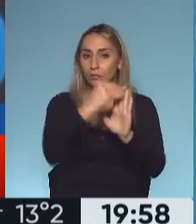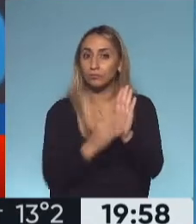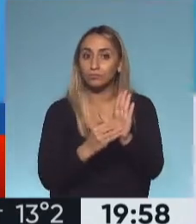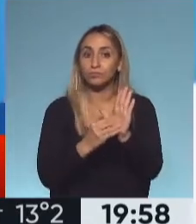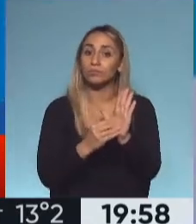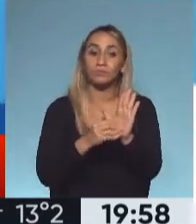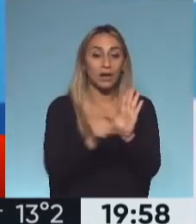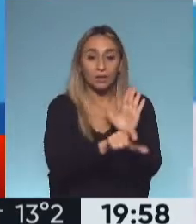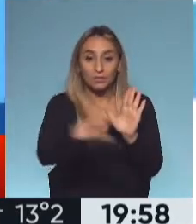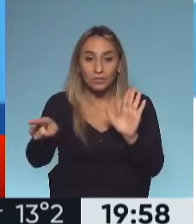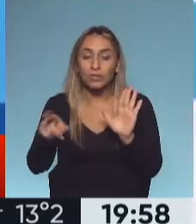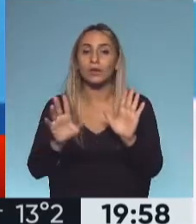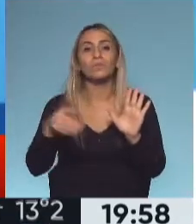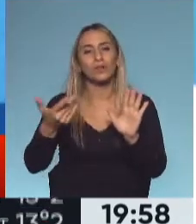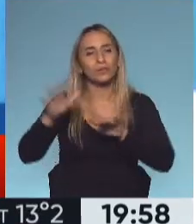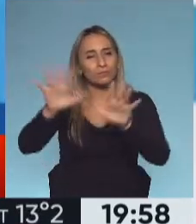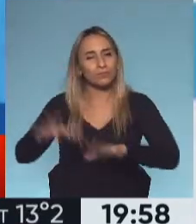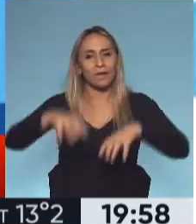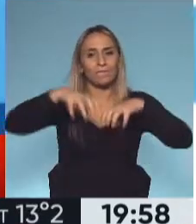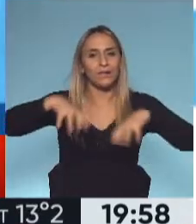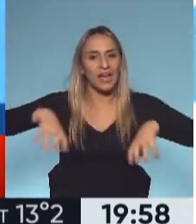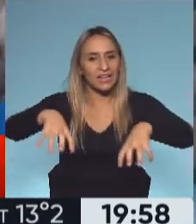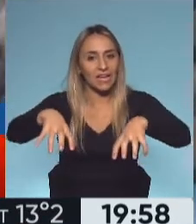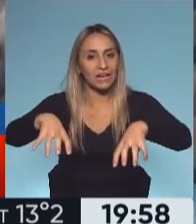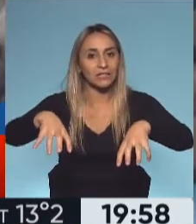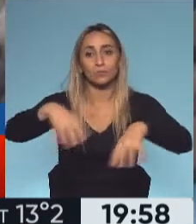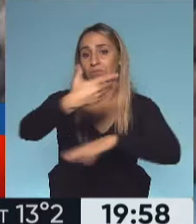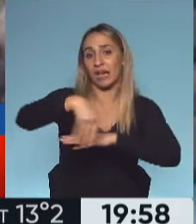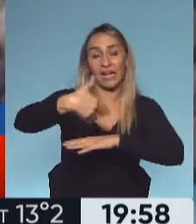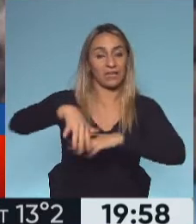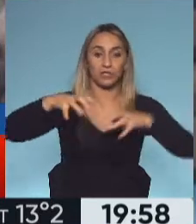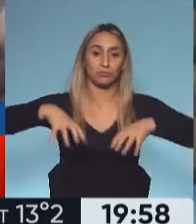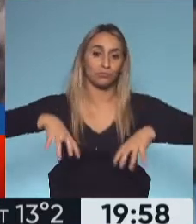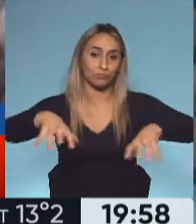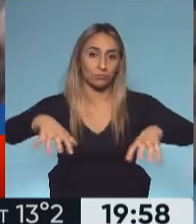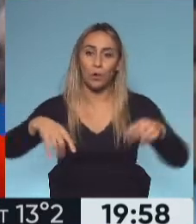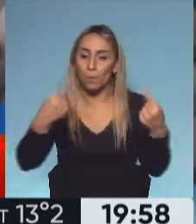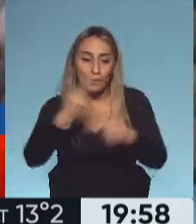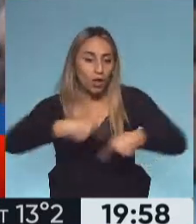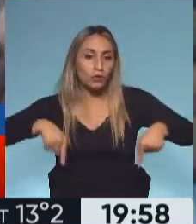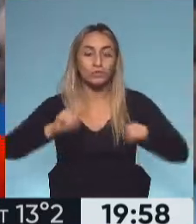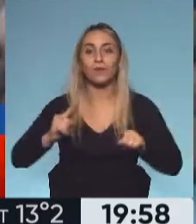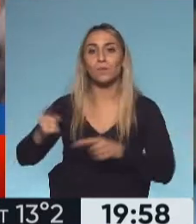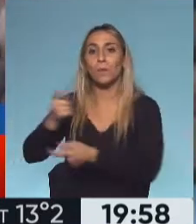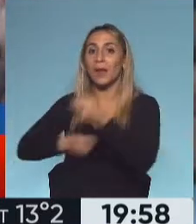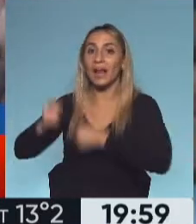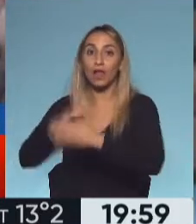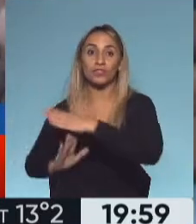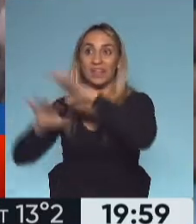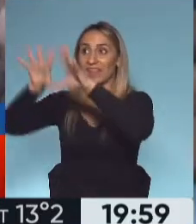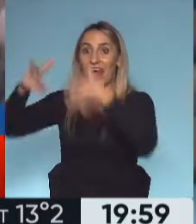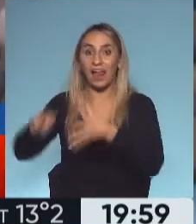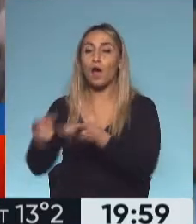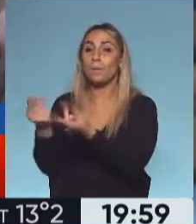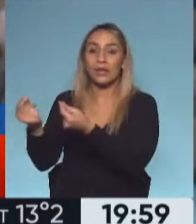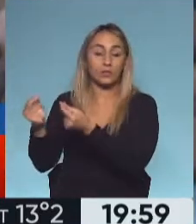Entonces, por eso nosotros armamos esta feria ambulante, en la cual con productos del mercado central, en esta primera etapa